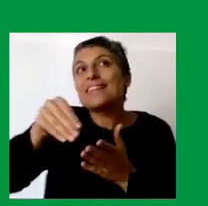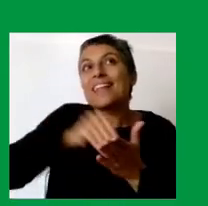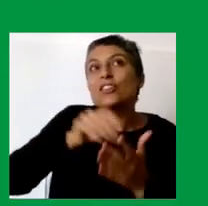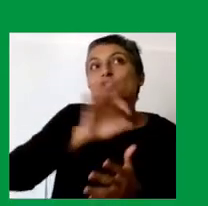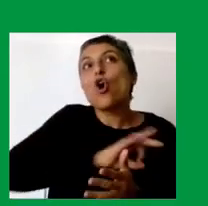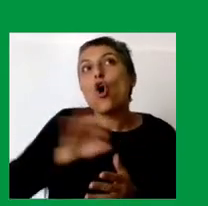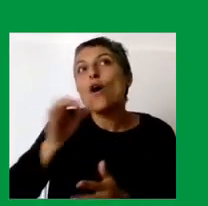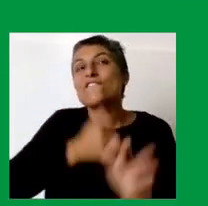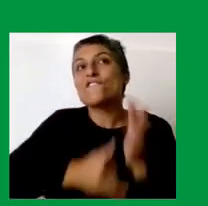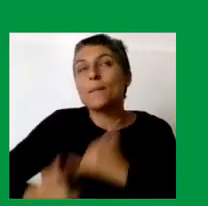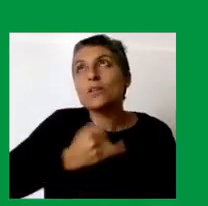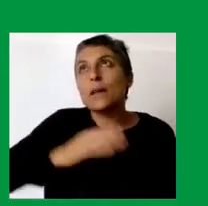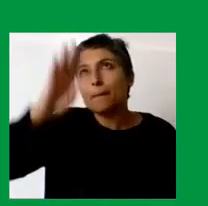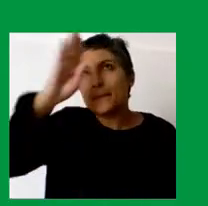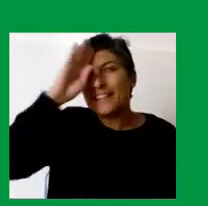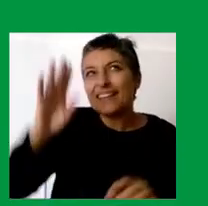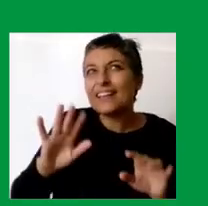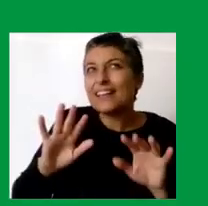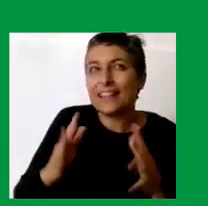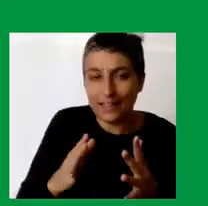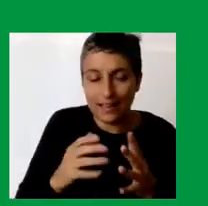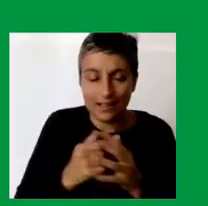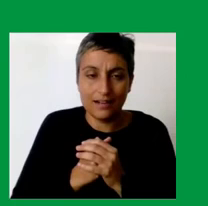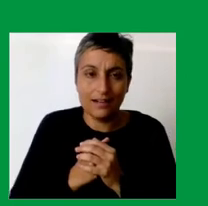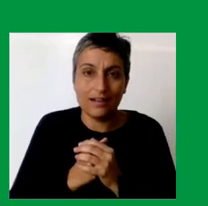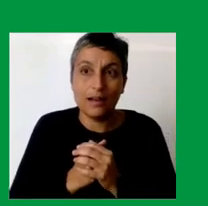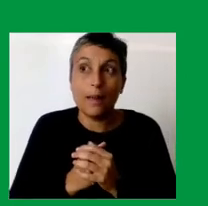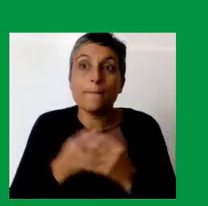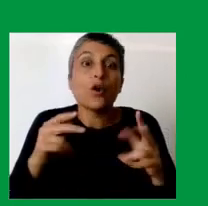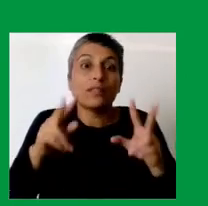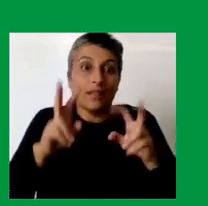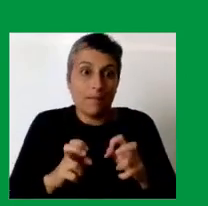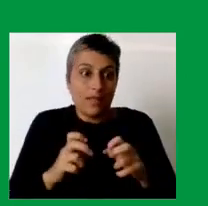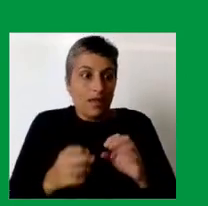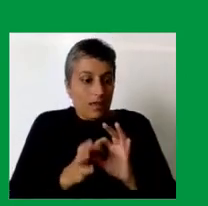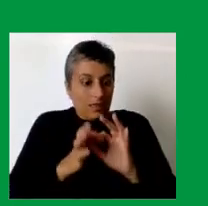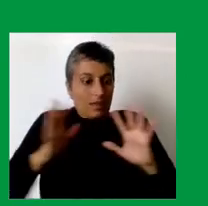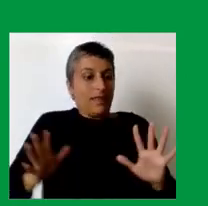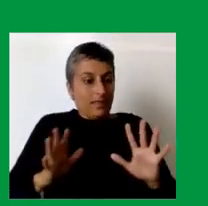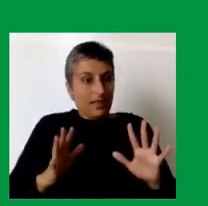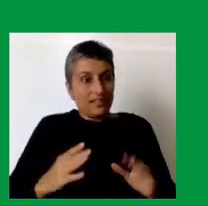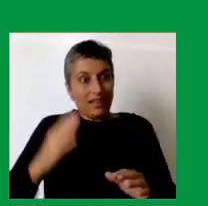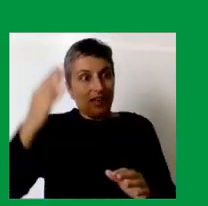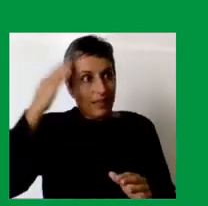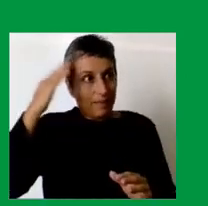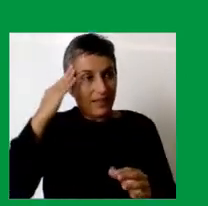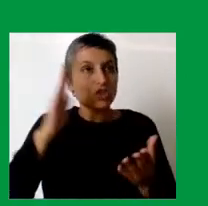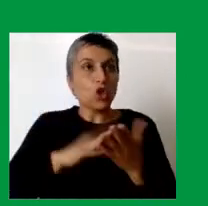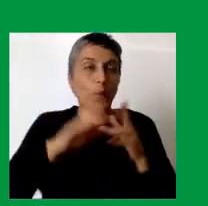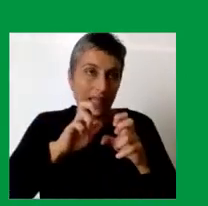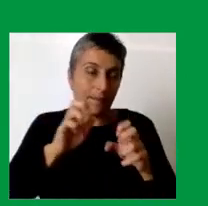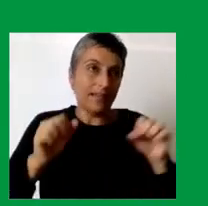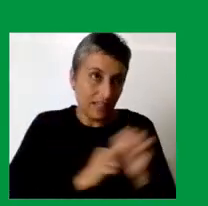esos datos, justamente también por una cuestión de soberanía digital. Es muy distinto el sur global, donde vivimos todos nosotros